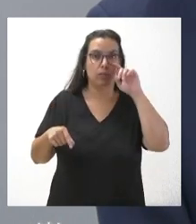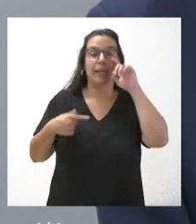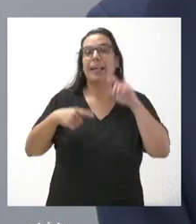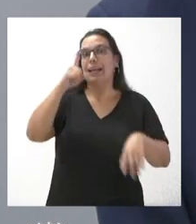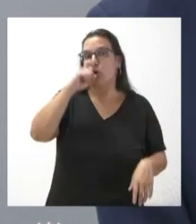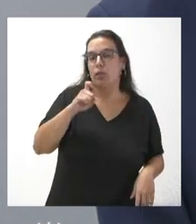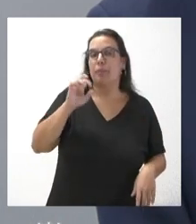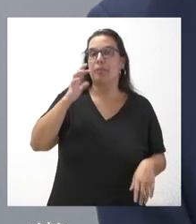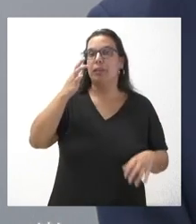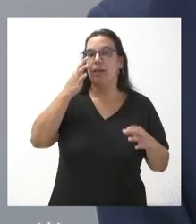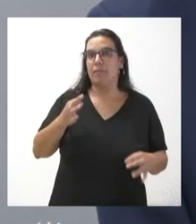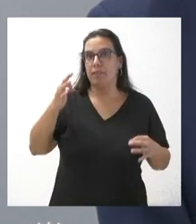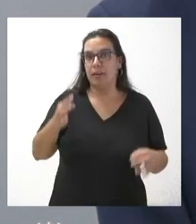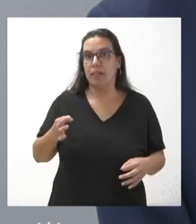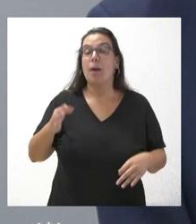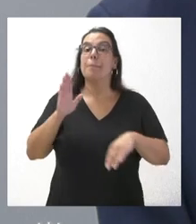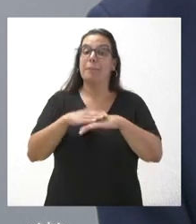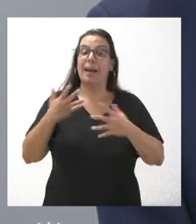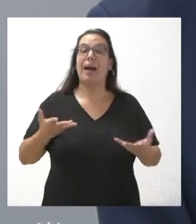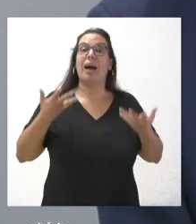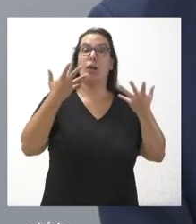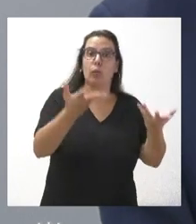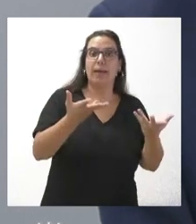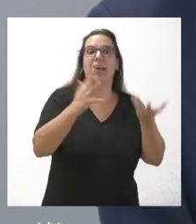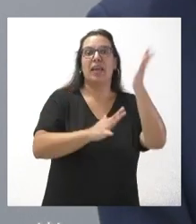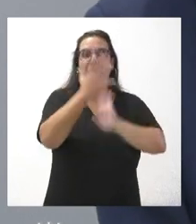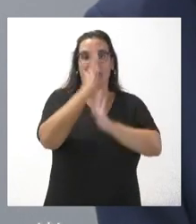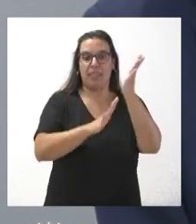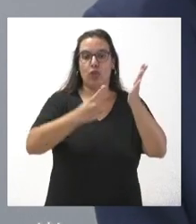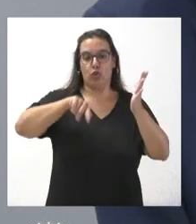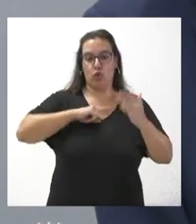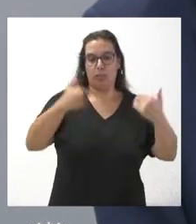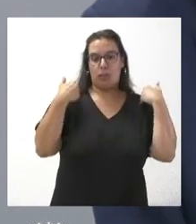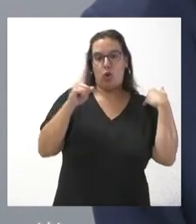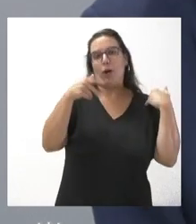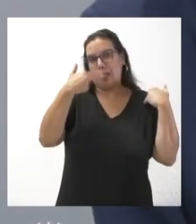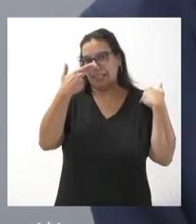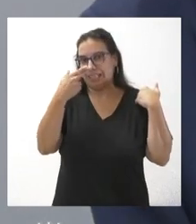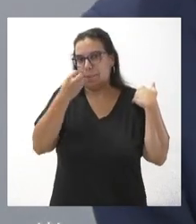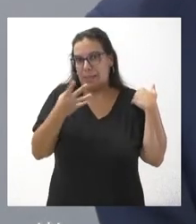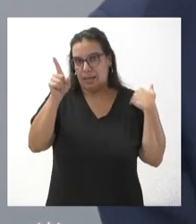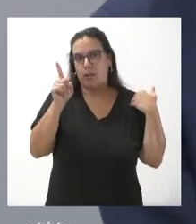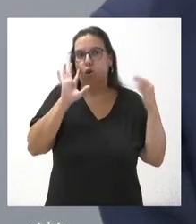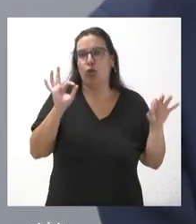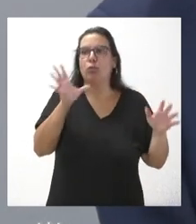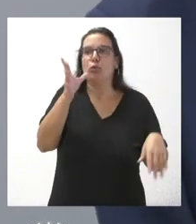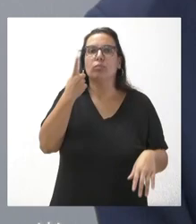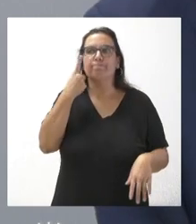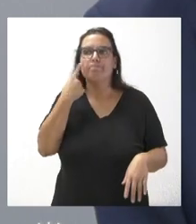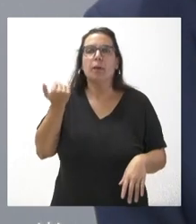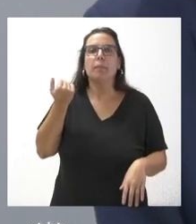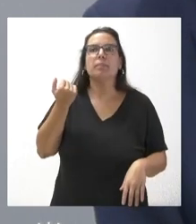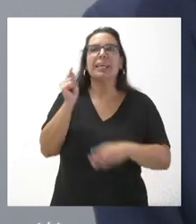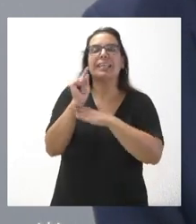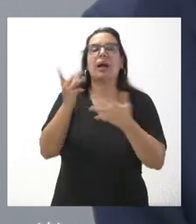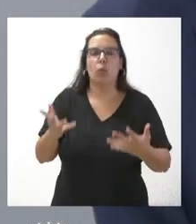estatal, pero para el servicio de los incendios forestales en Castilla y León. Por tanto, no es de nuestra competencia, pero es de nuestra incumbencia. En consecuencia, estaremos atentos a cuáles son esas